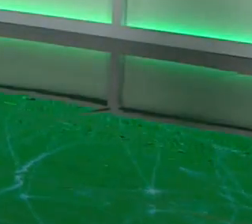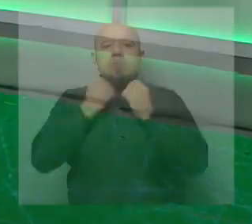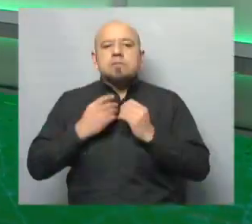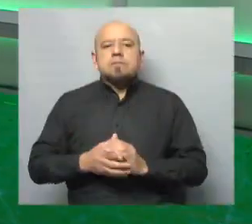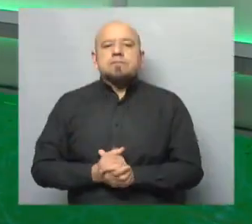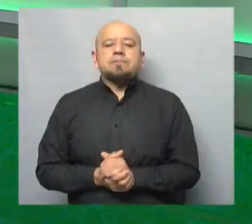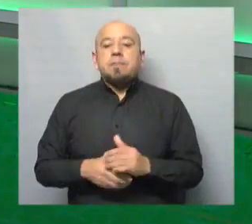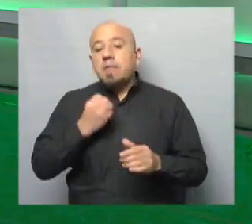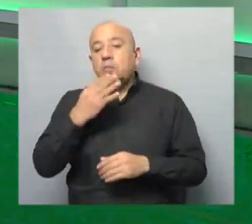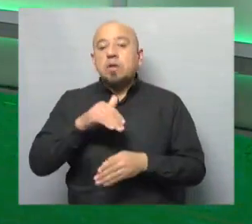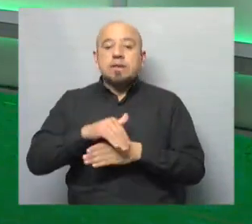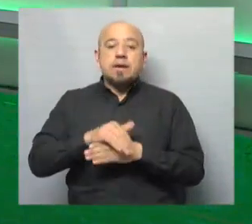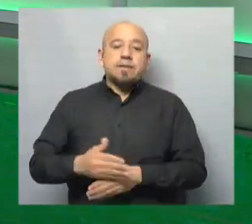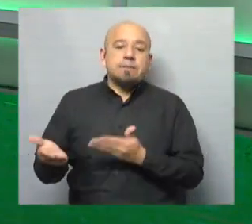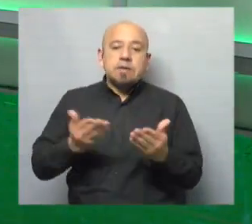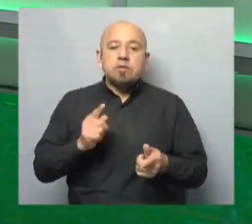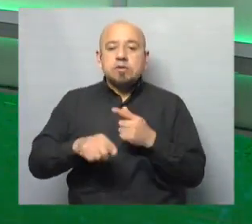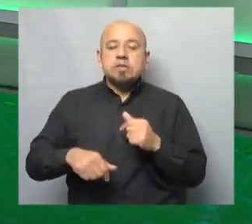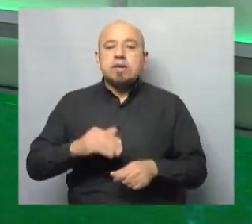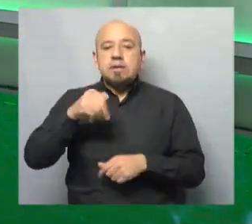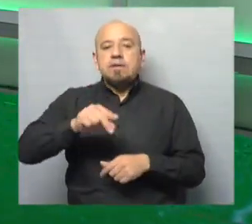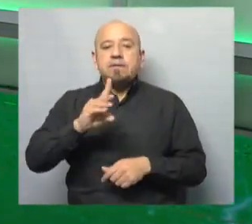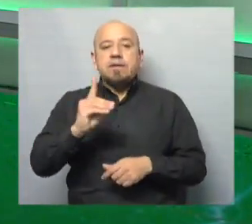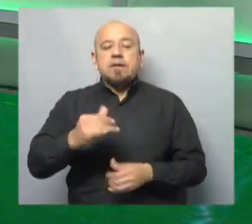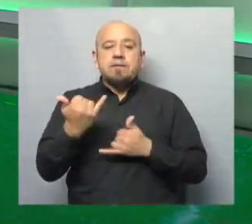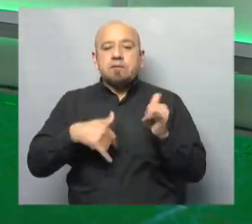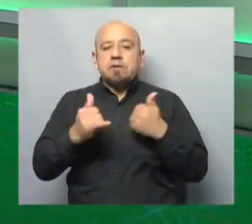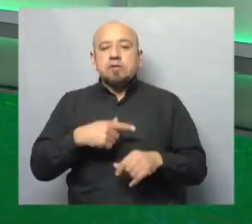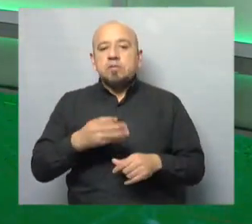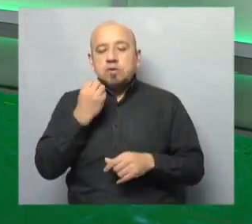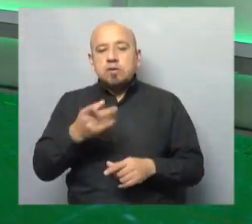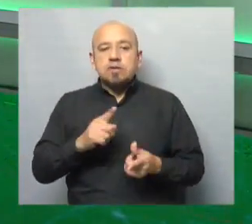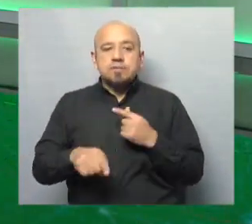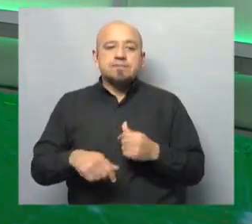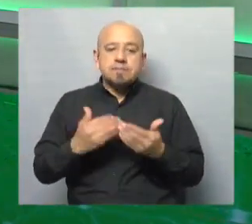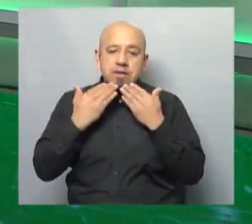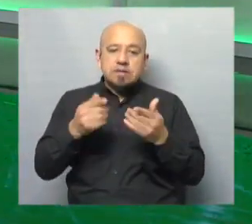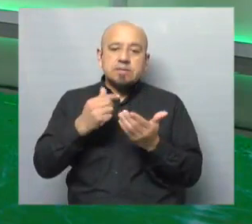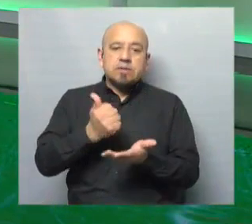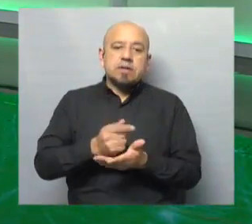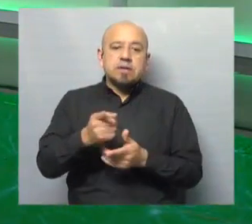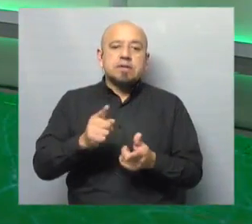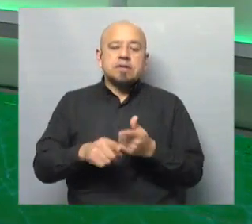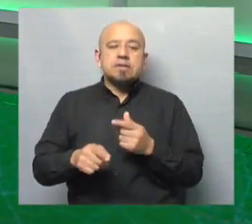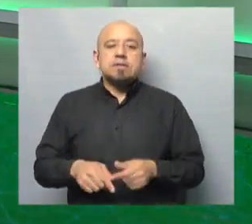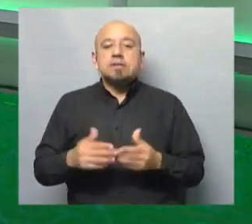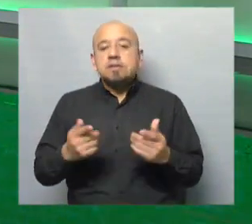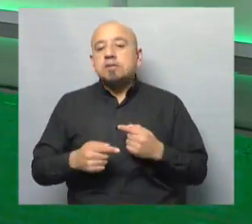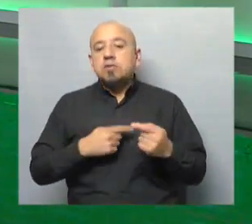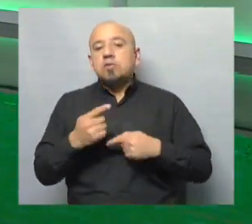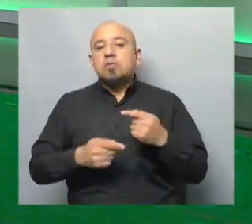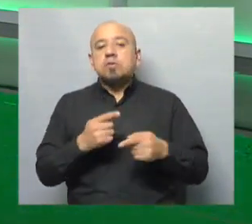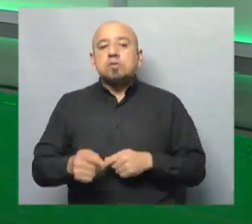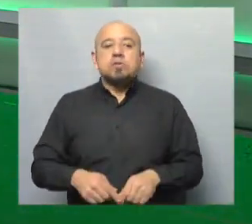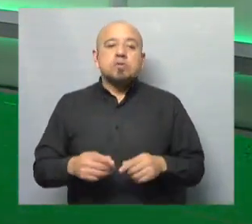buenas tardes bienvenidas bienvenidos a la edición central de mb de noticias como éstas martín muteba natalia gracias por estar como siempre del otro lado siendo la emisión de